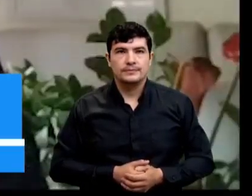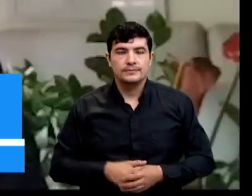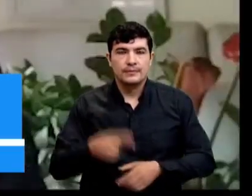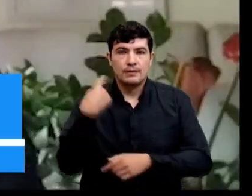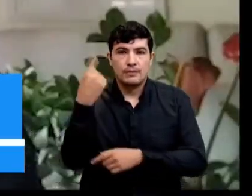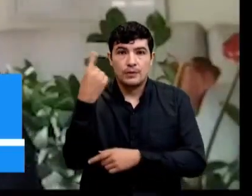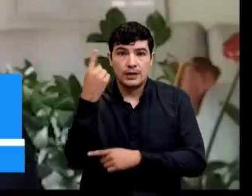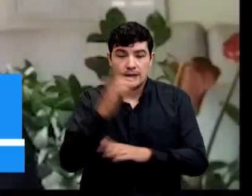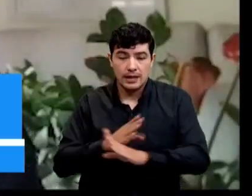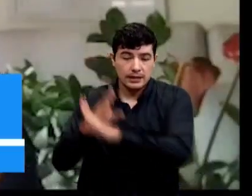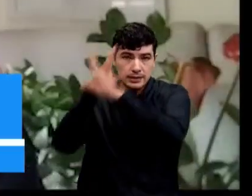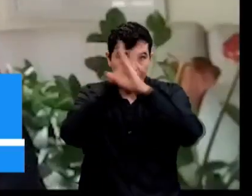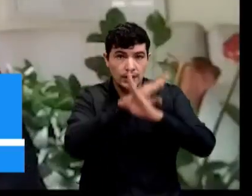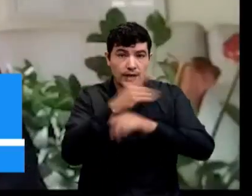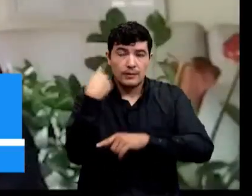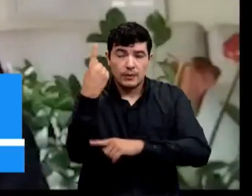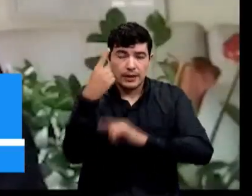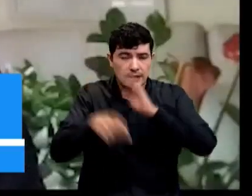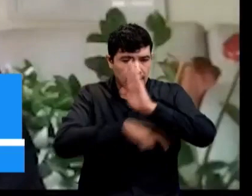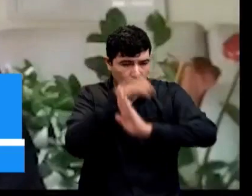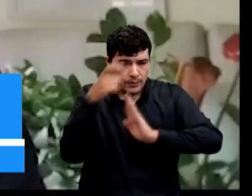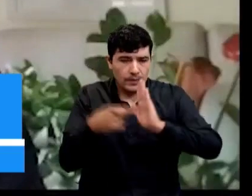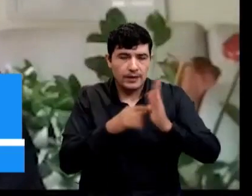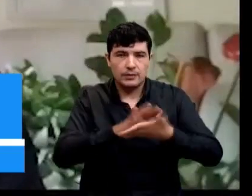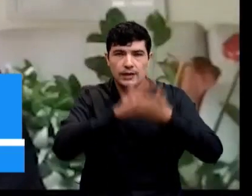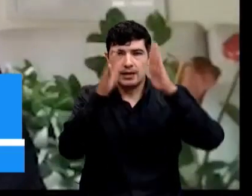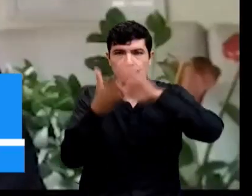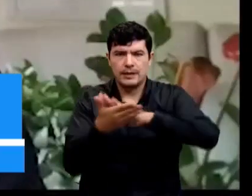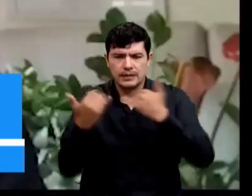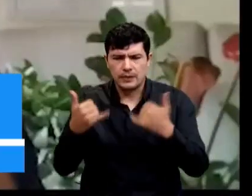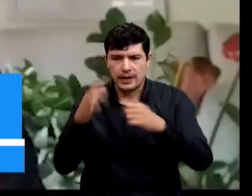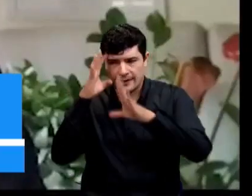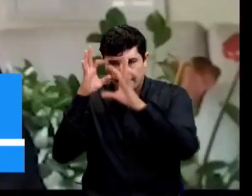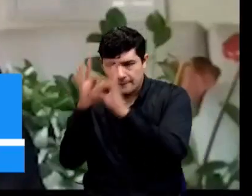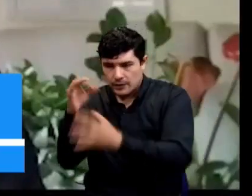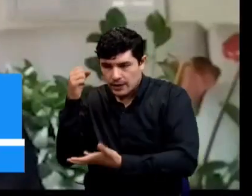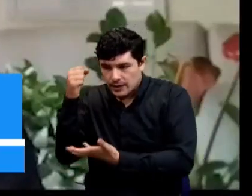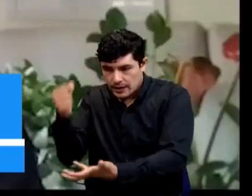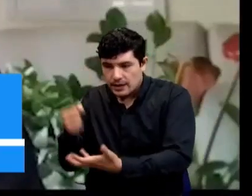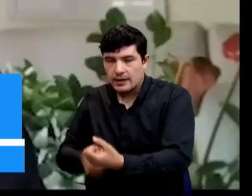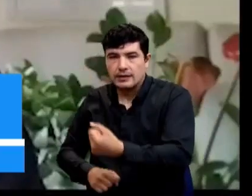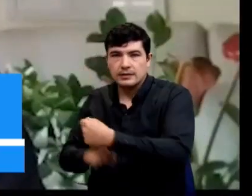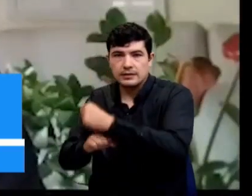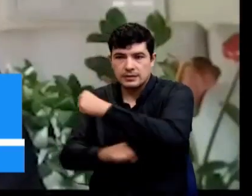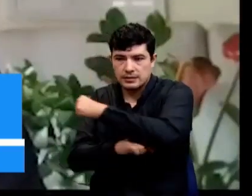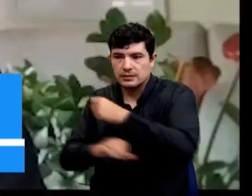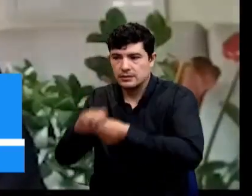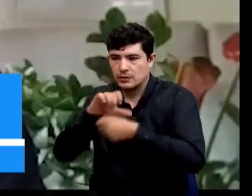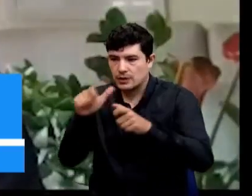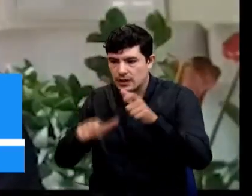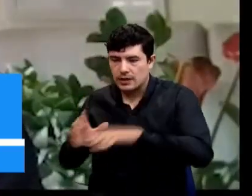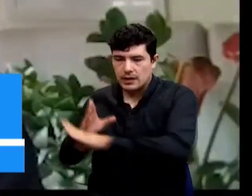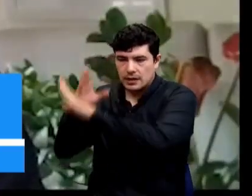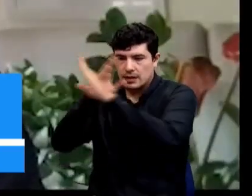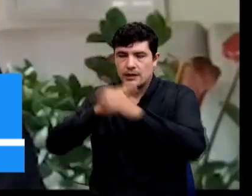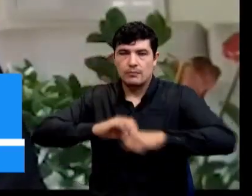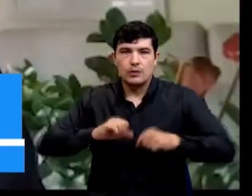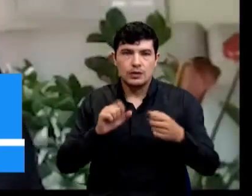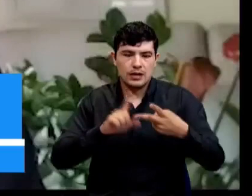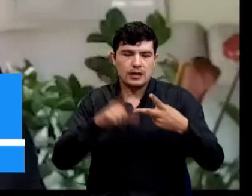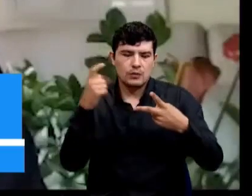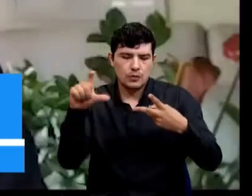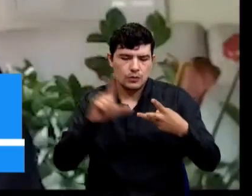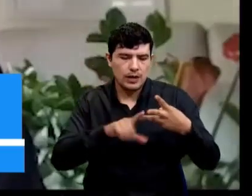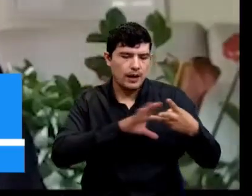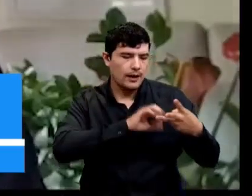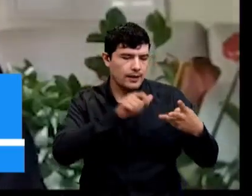la política de paz total, fortalecer especialmente la seguridad ciudadana en las ciudades como Bogotá, Cúcuta,